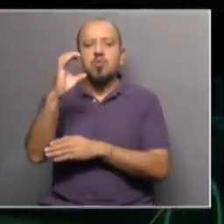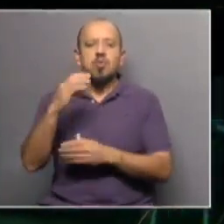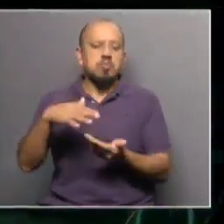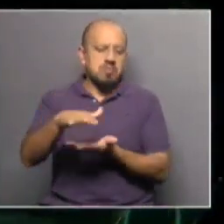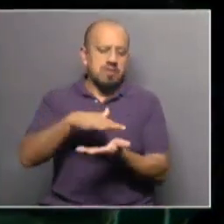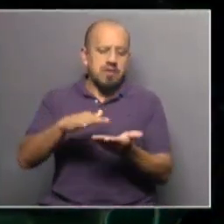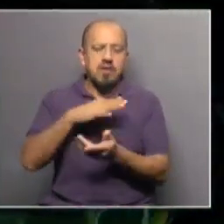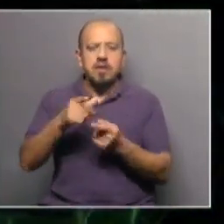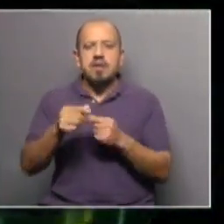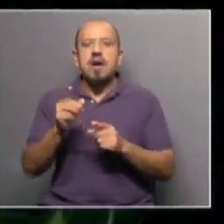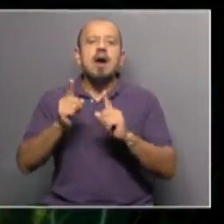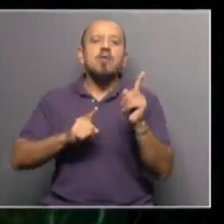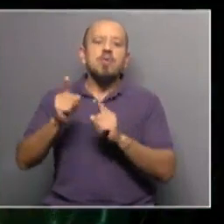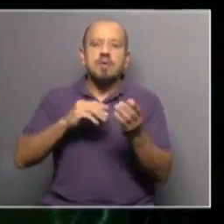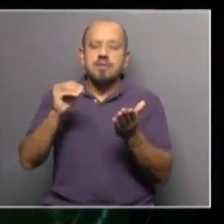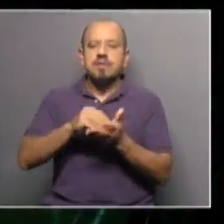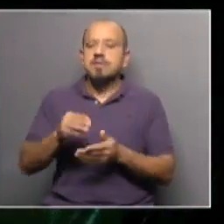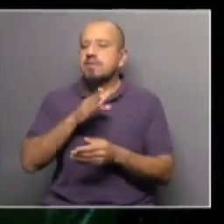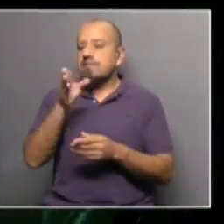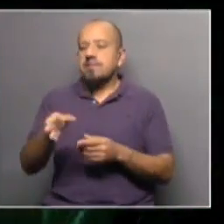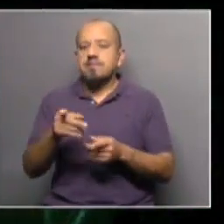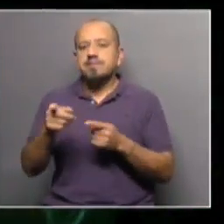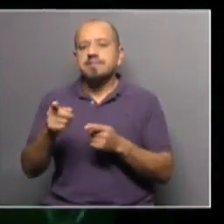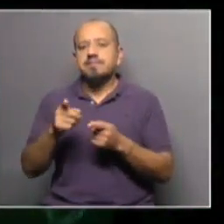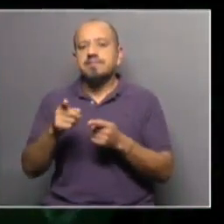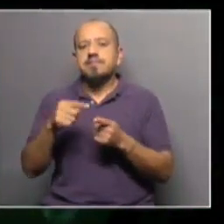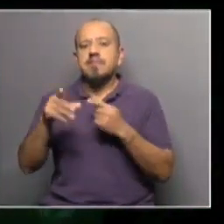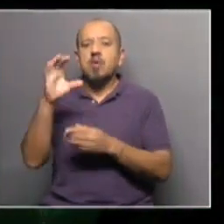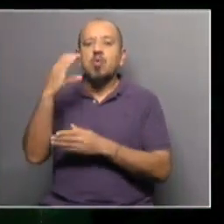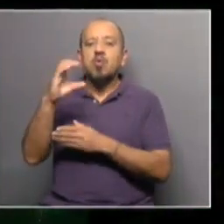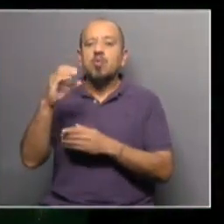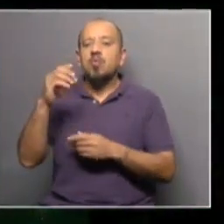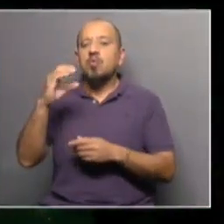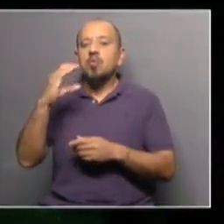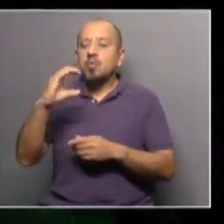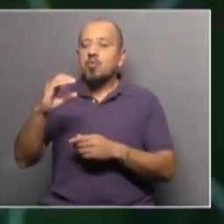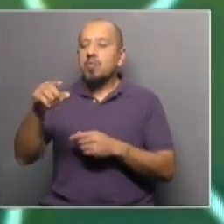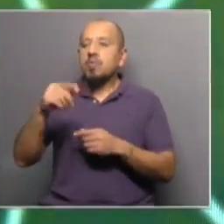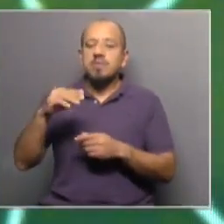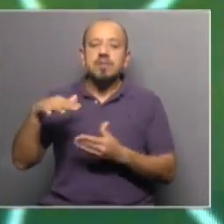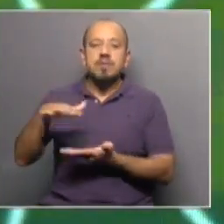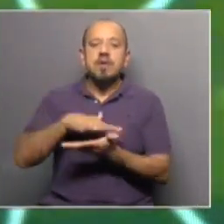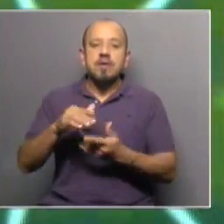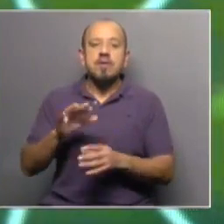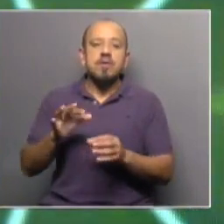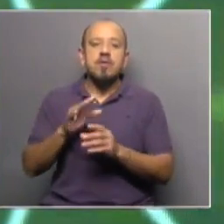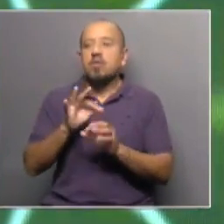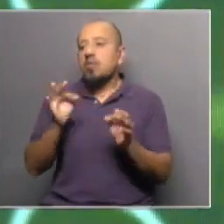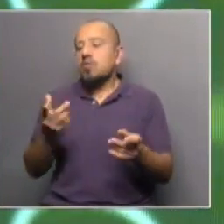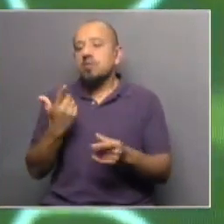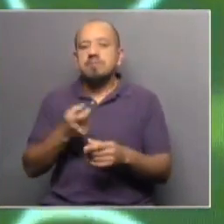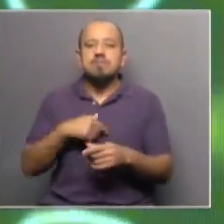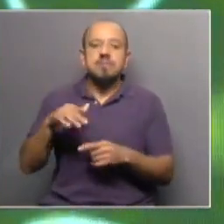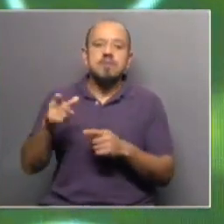donde seguramente todos alguna vez fuimos y fuimos parte de esos clubes, practicamos deporte. O si no, nos vinculamos